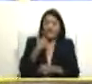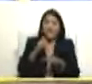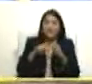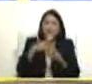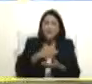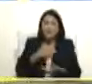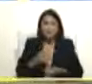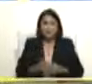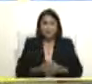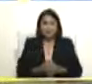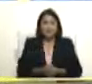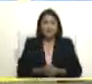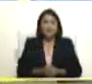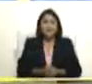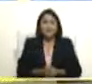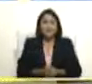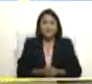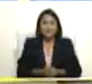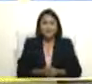Porque estoy diciendo esto y Silvia empieza.